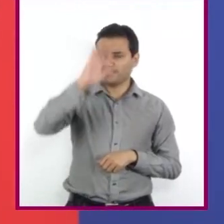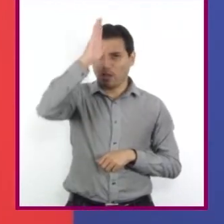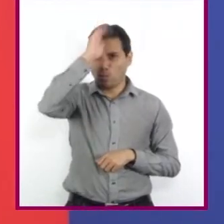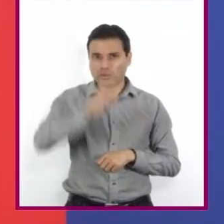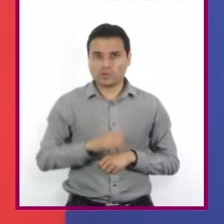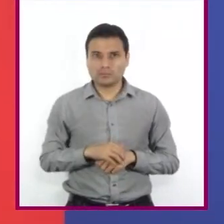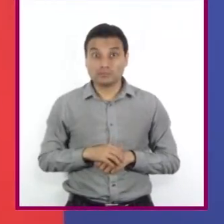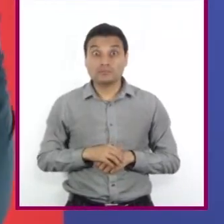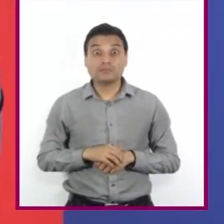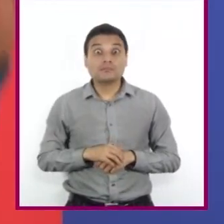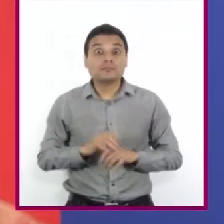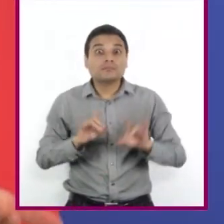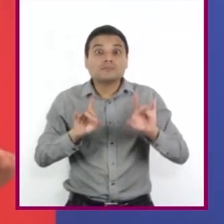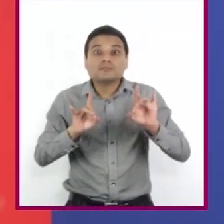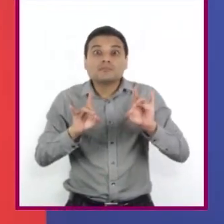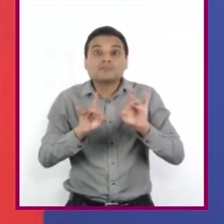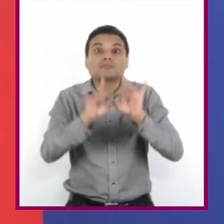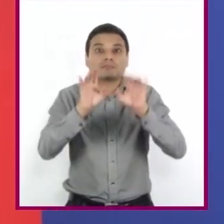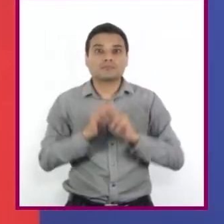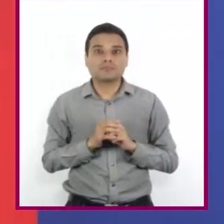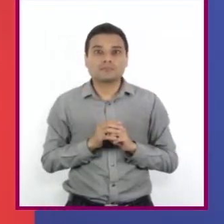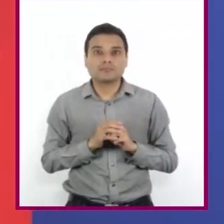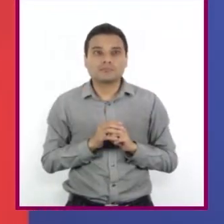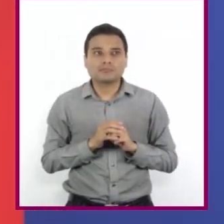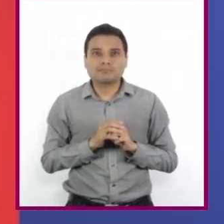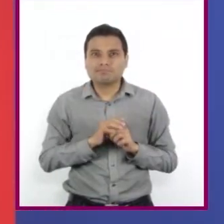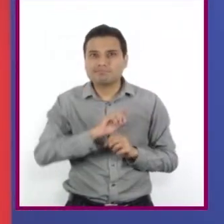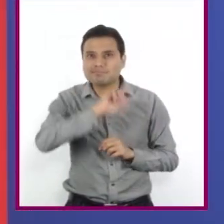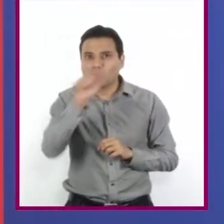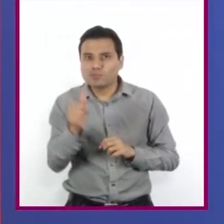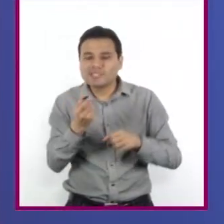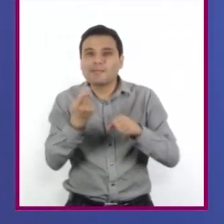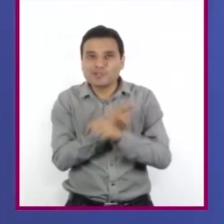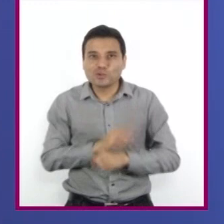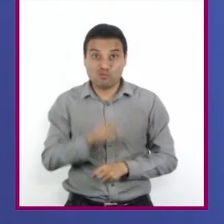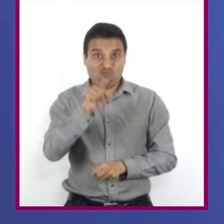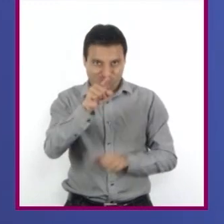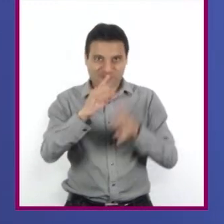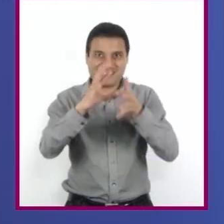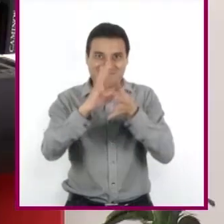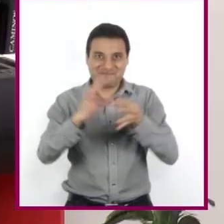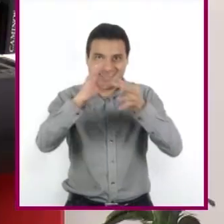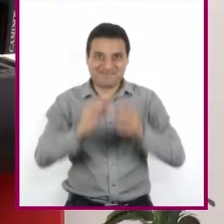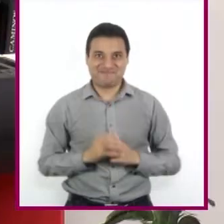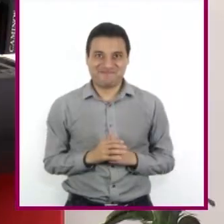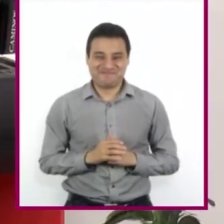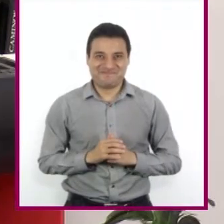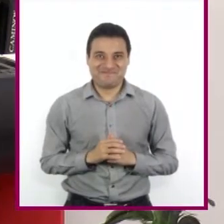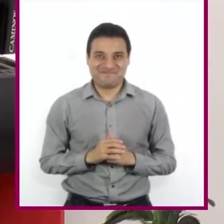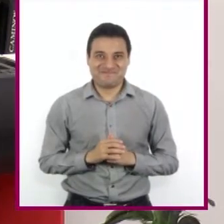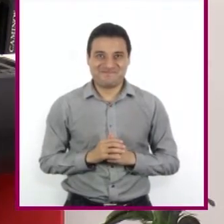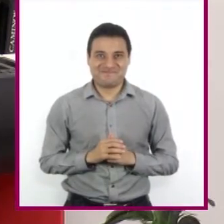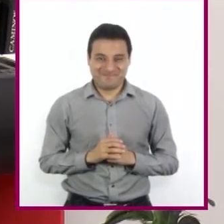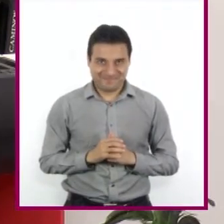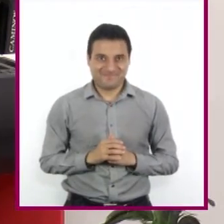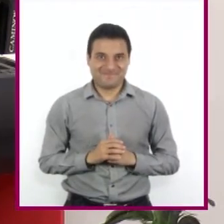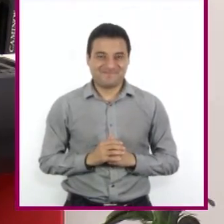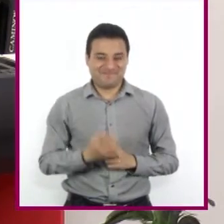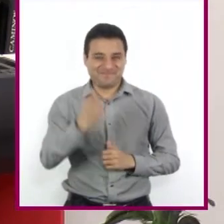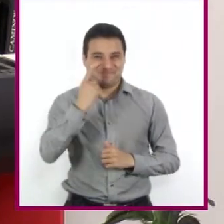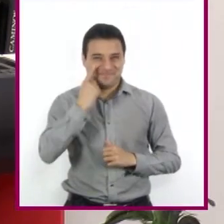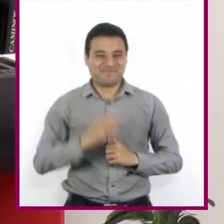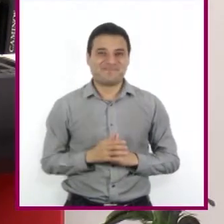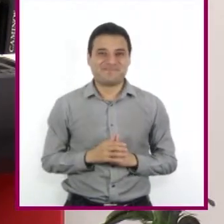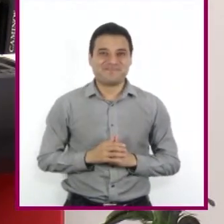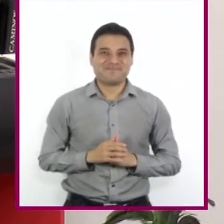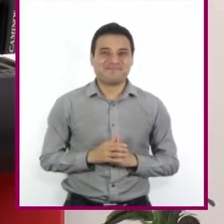pronto, ahora es su turno para que concluyan ustedes la historia. Para ayudarles a encontrar